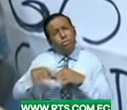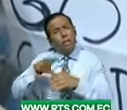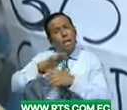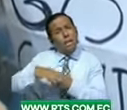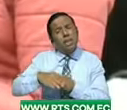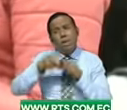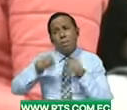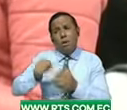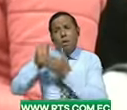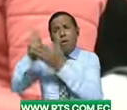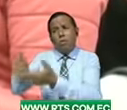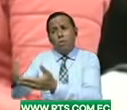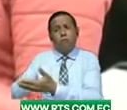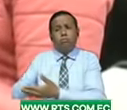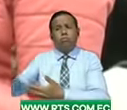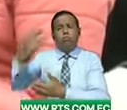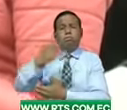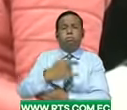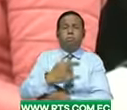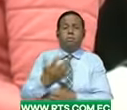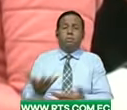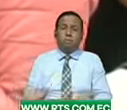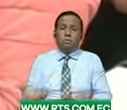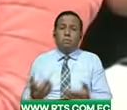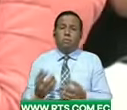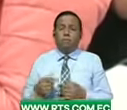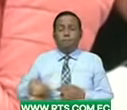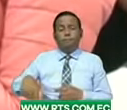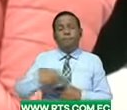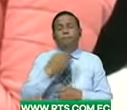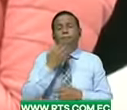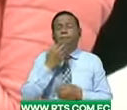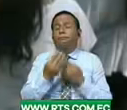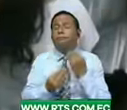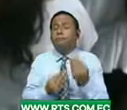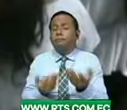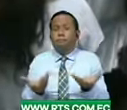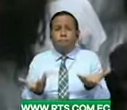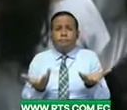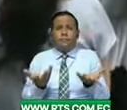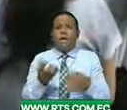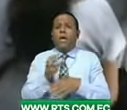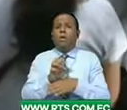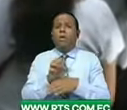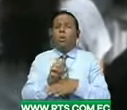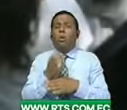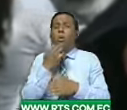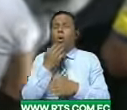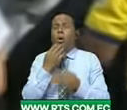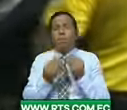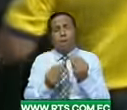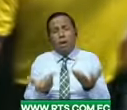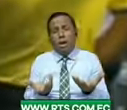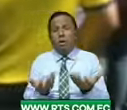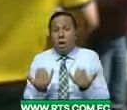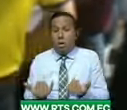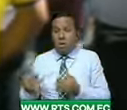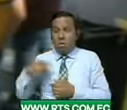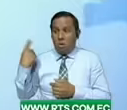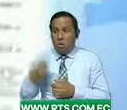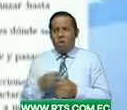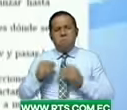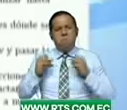sanos y salvos. Hoy su única esperanza la tienen en lo que pueda ser el Estado ecuatoriano. Con ese fin se apostaron en los exteriores del Palacio de